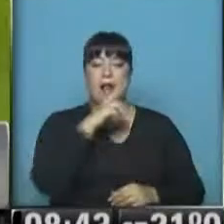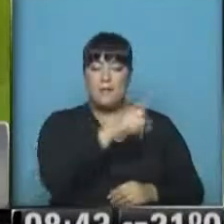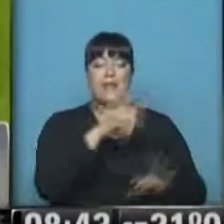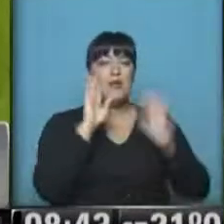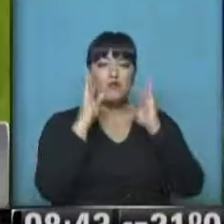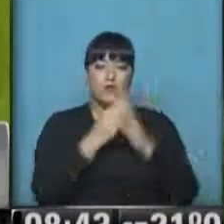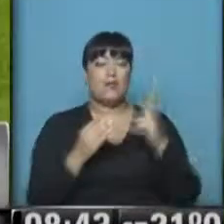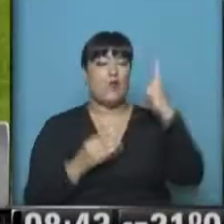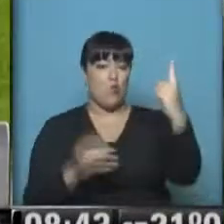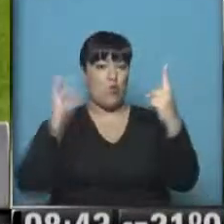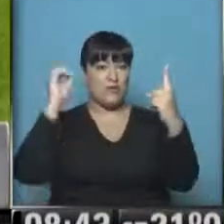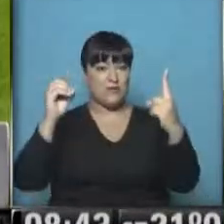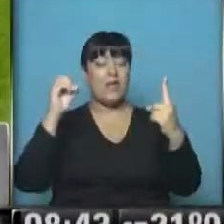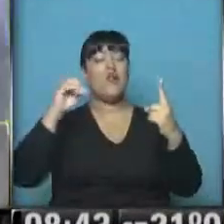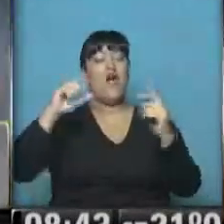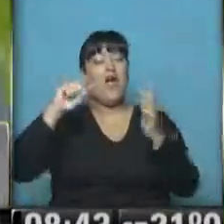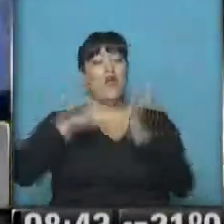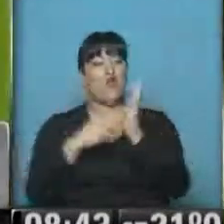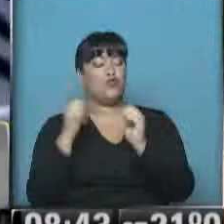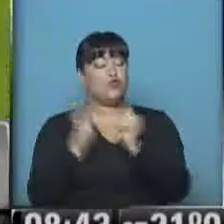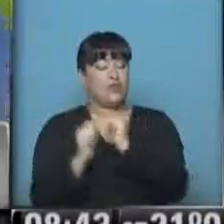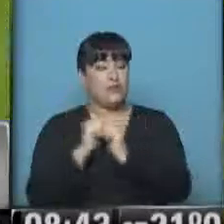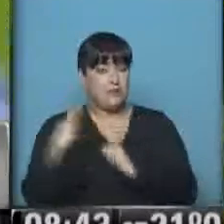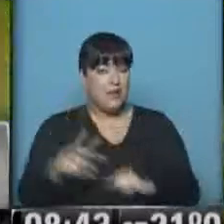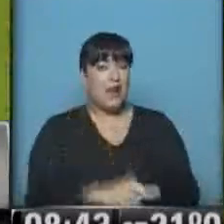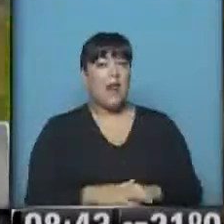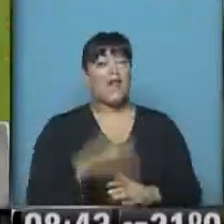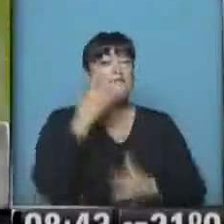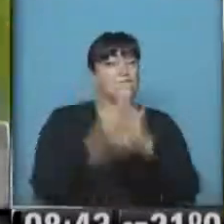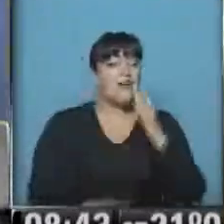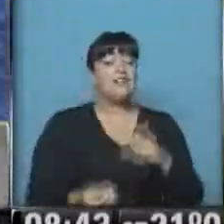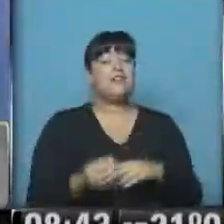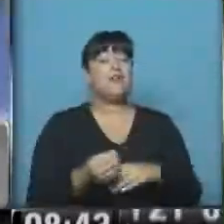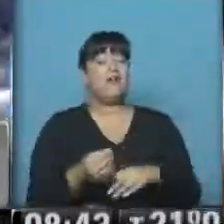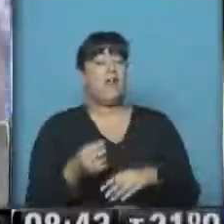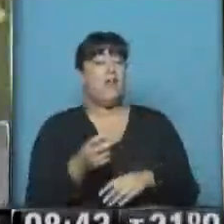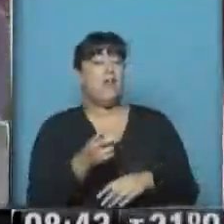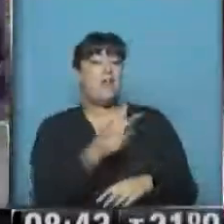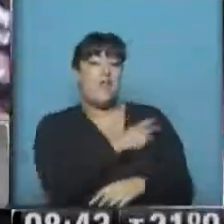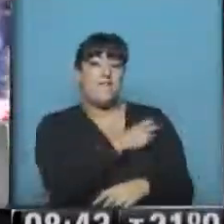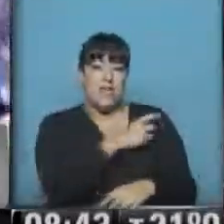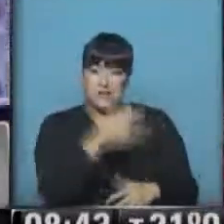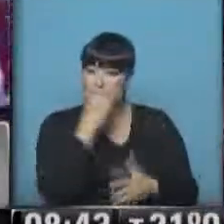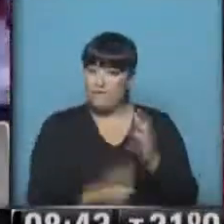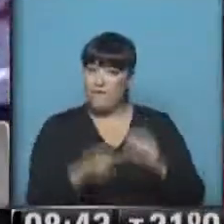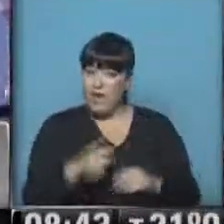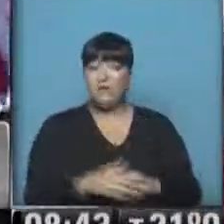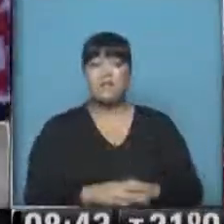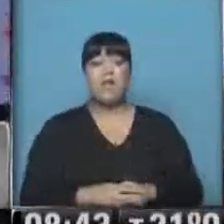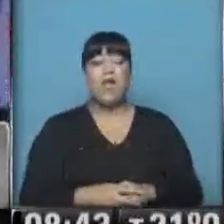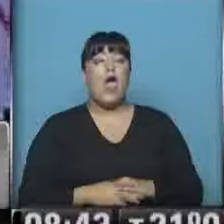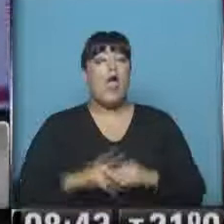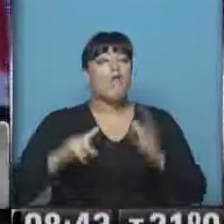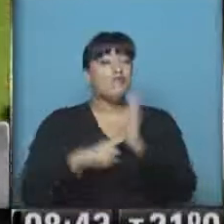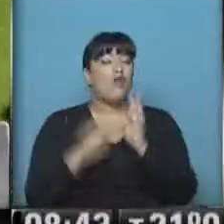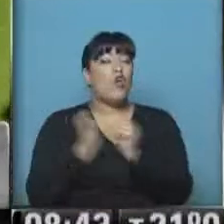1-0 sobre Rosario Central. Sí, el error defensivo. Central no ganó más después del Clásico. Esto es algo ya con un